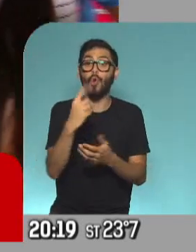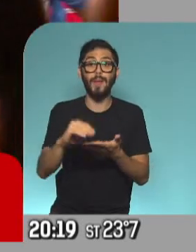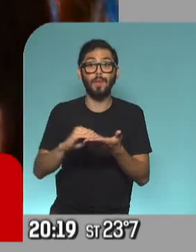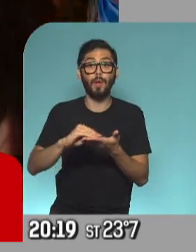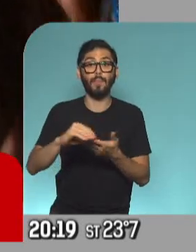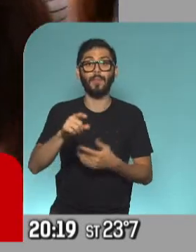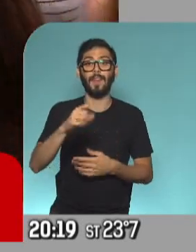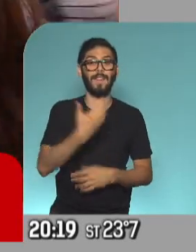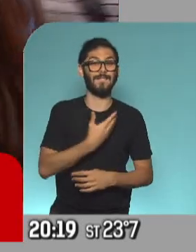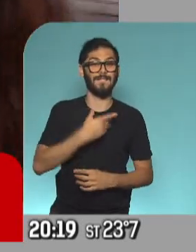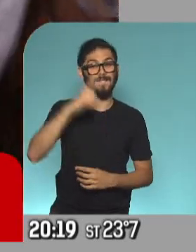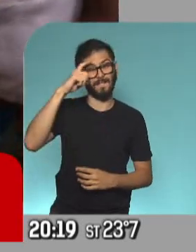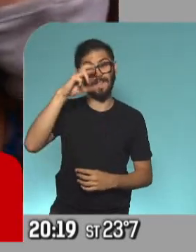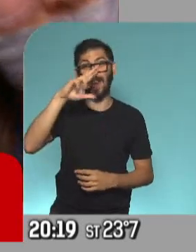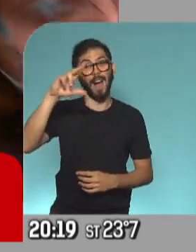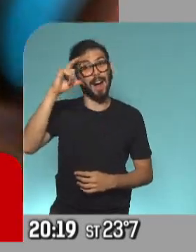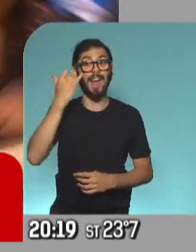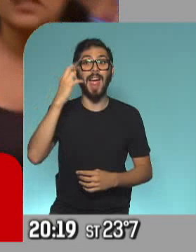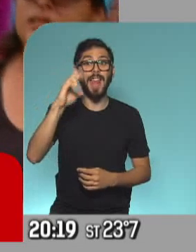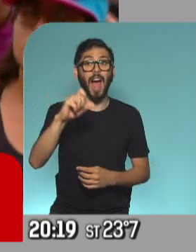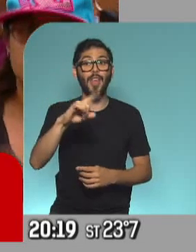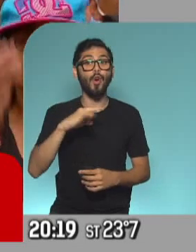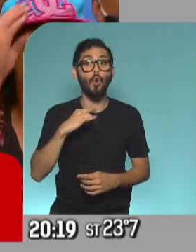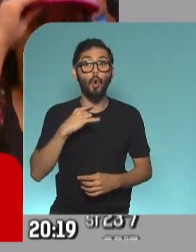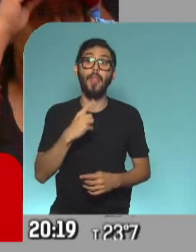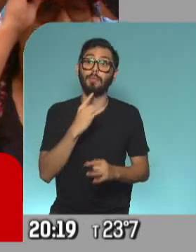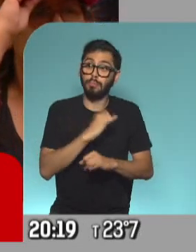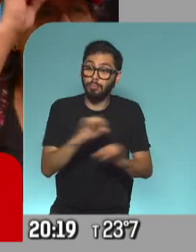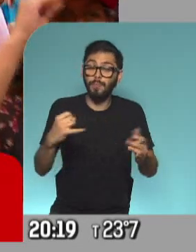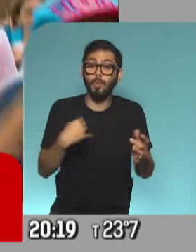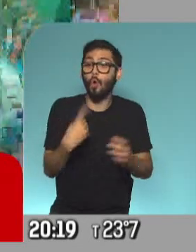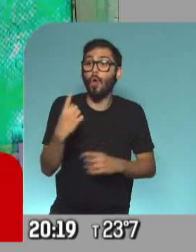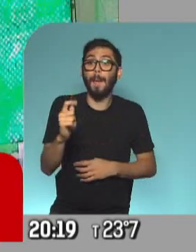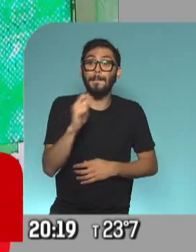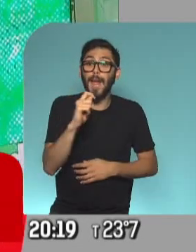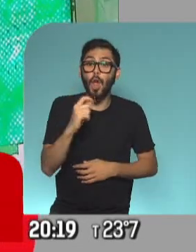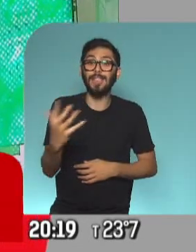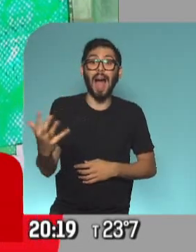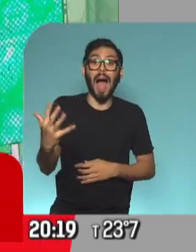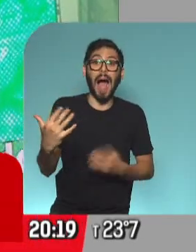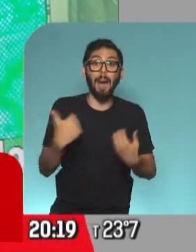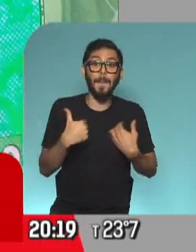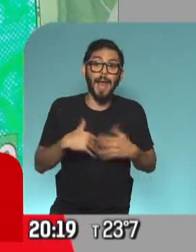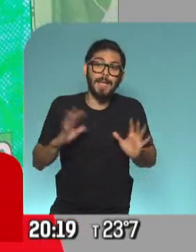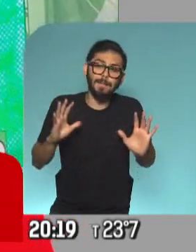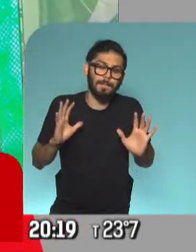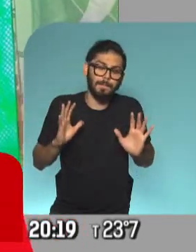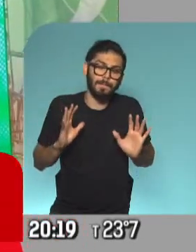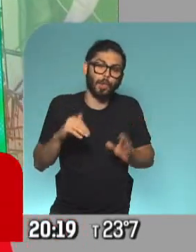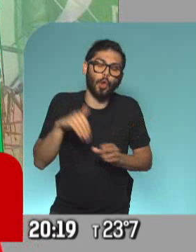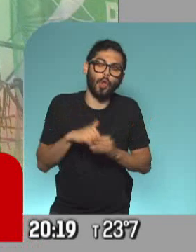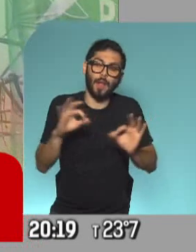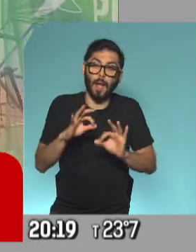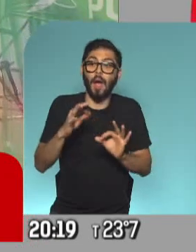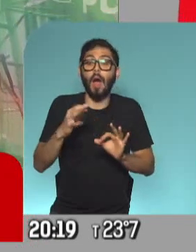Daniel Julio Ferreira de Jujuy, que cuenta que recibió amenazas de una periodista y decidió abstenerse. Bueno, tendrá que investigar la justicia